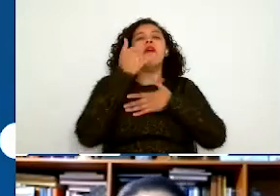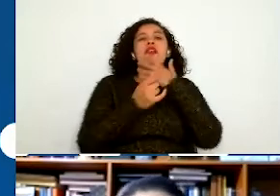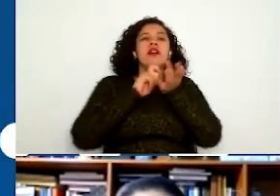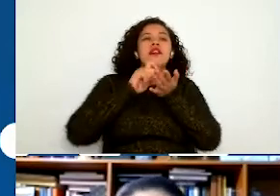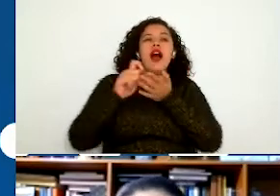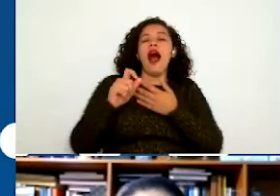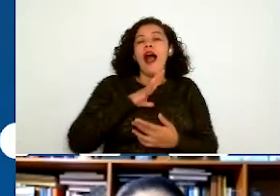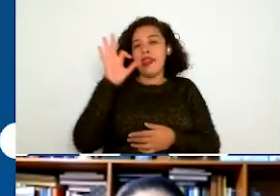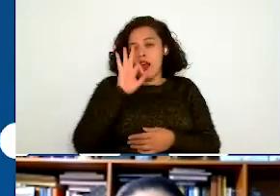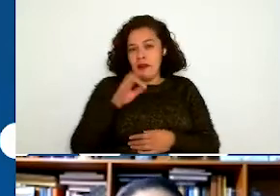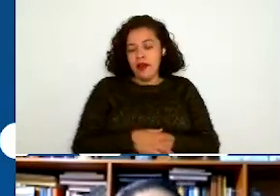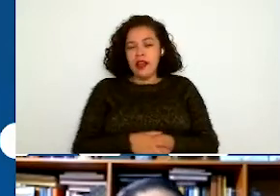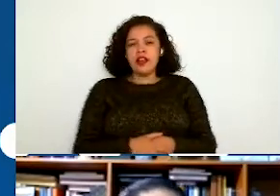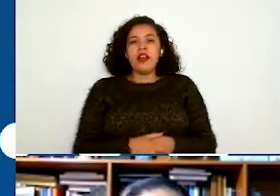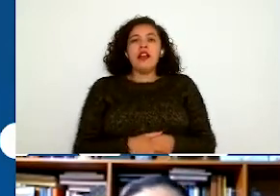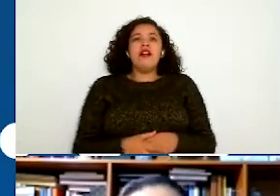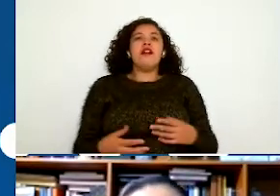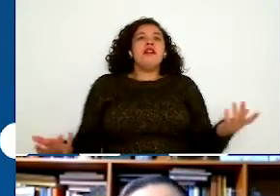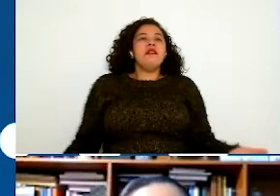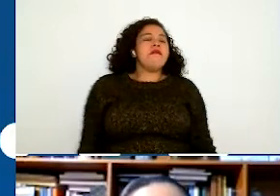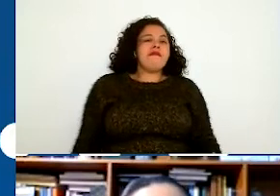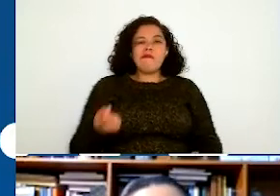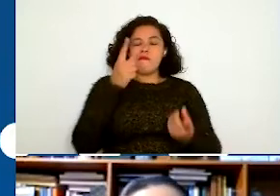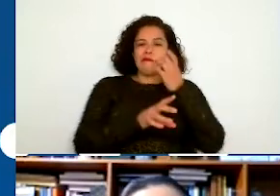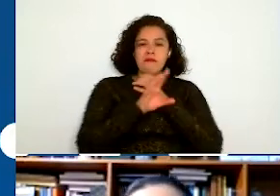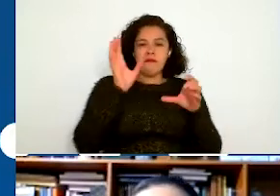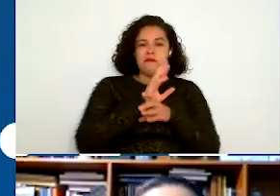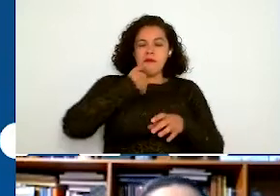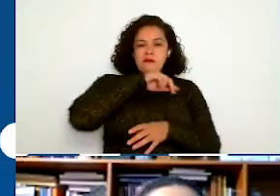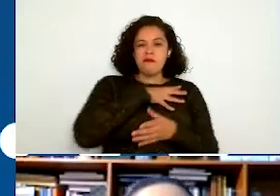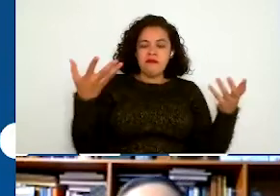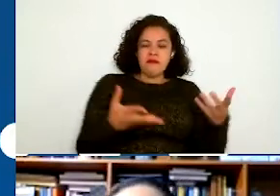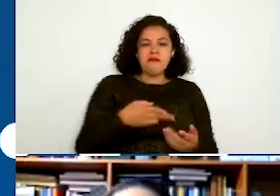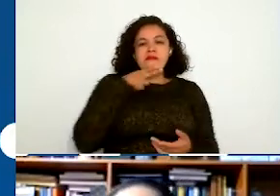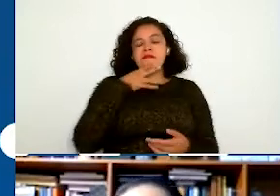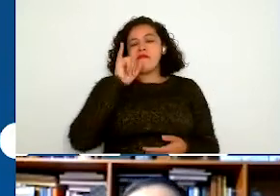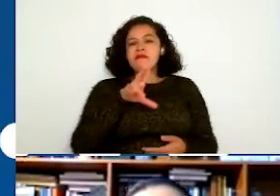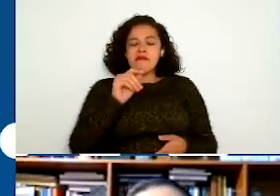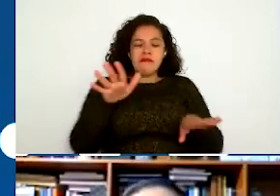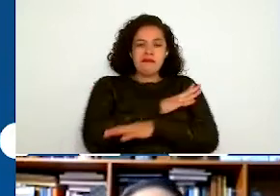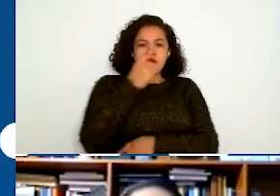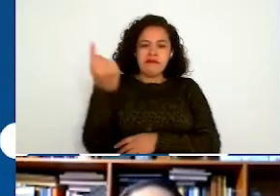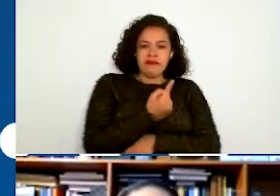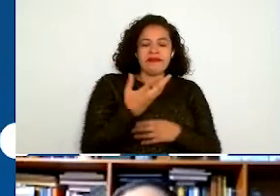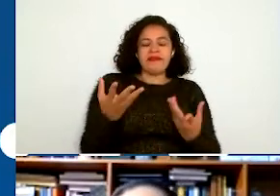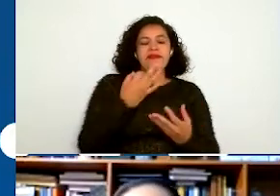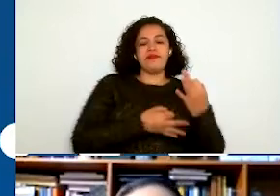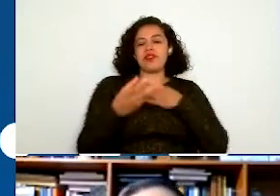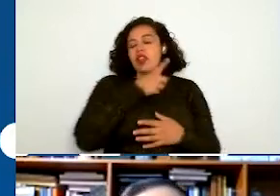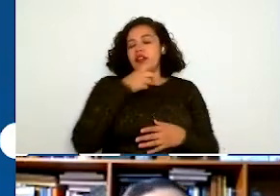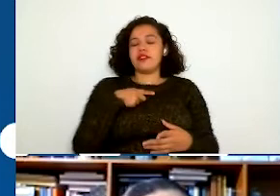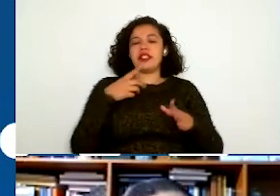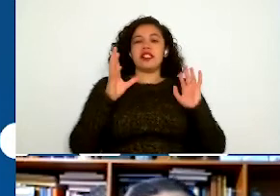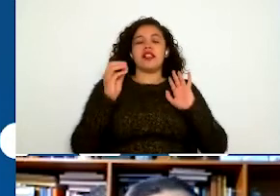¿no? Ciertos referentes también que estamos realizando, qué nos sirvió, qué no, qué modificamos. O sea, todo siempre hay que